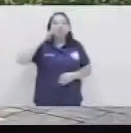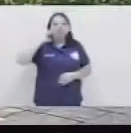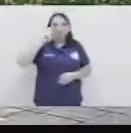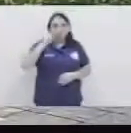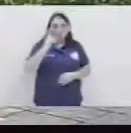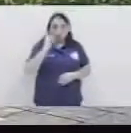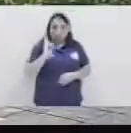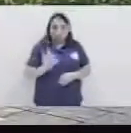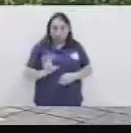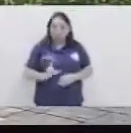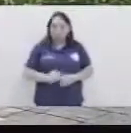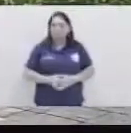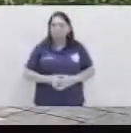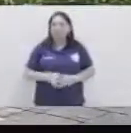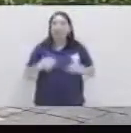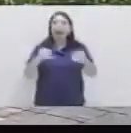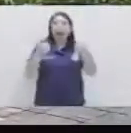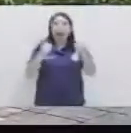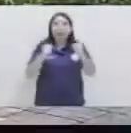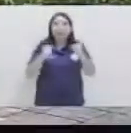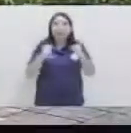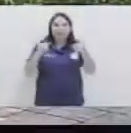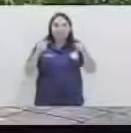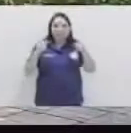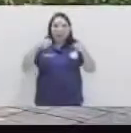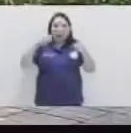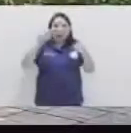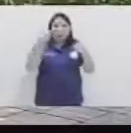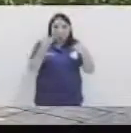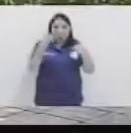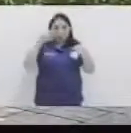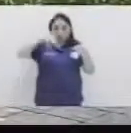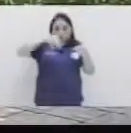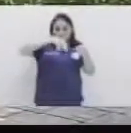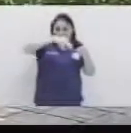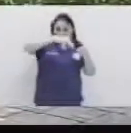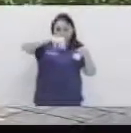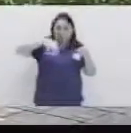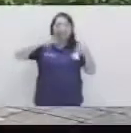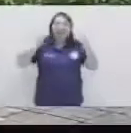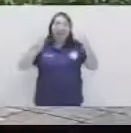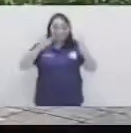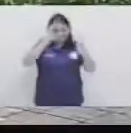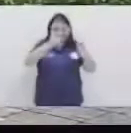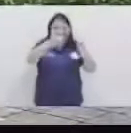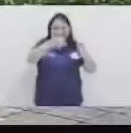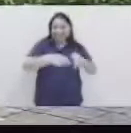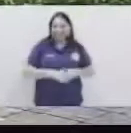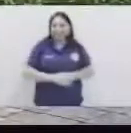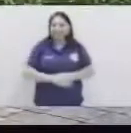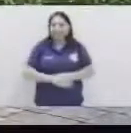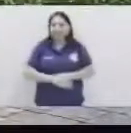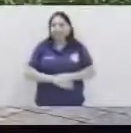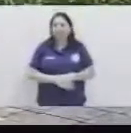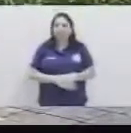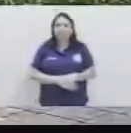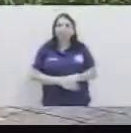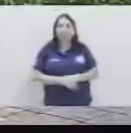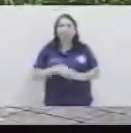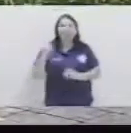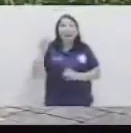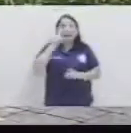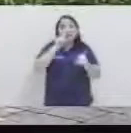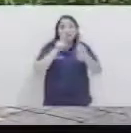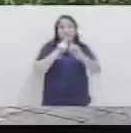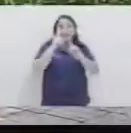que se hizo con cartón de huevo. Tiene cáñamo, tiene una bolita de papel. Si se dan cuenta, está